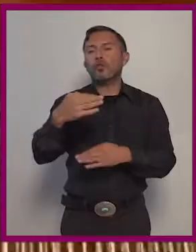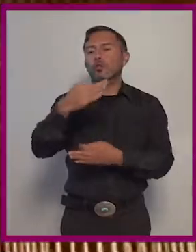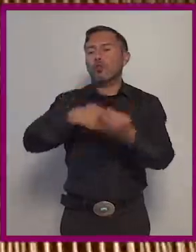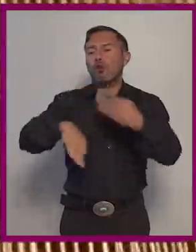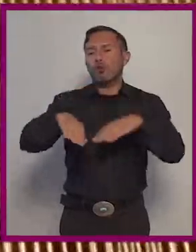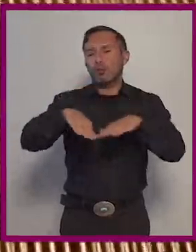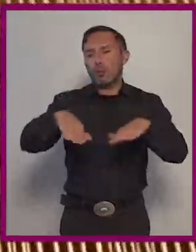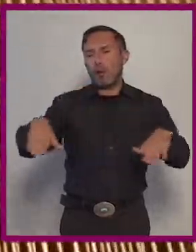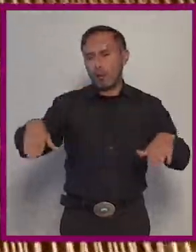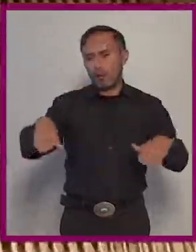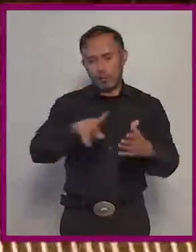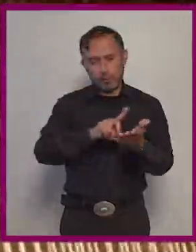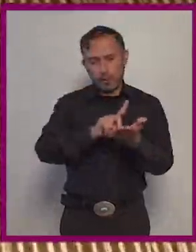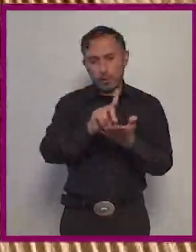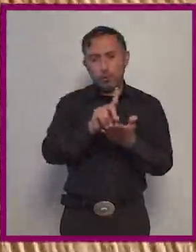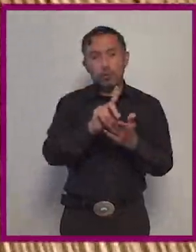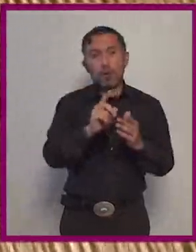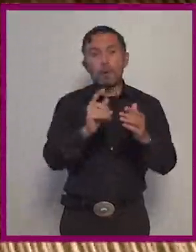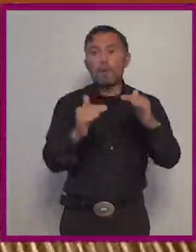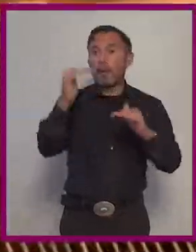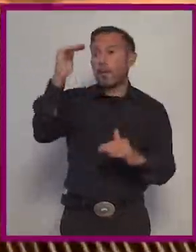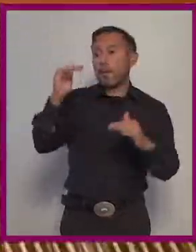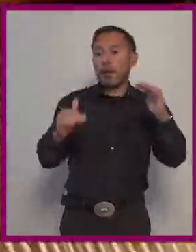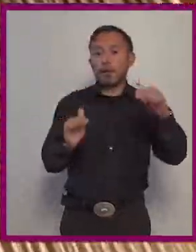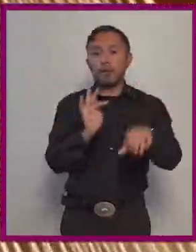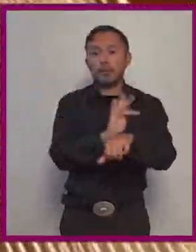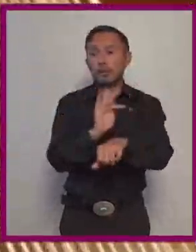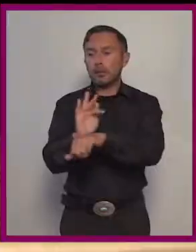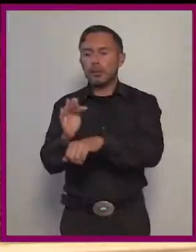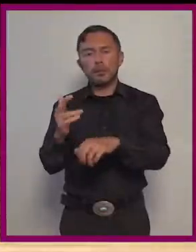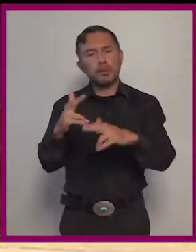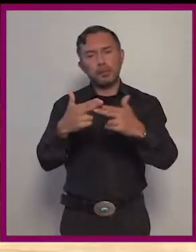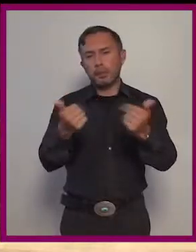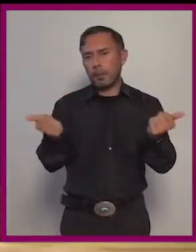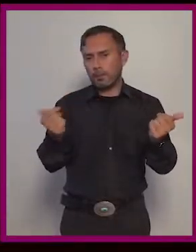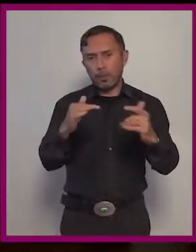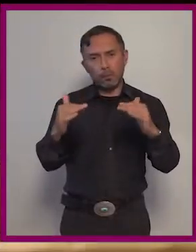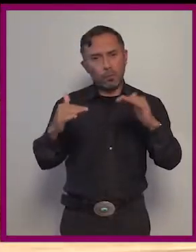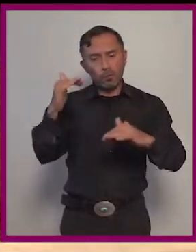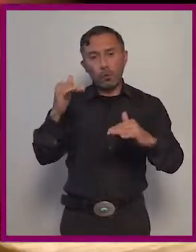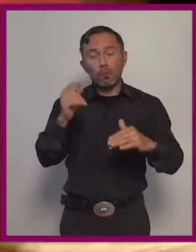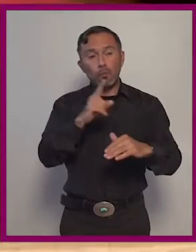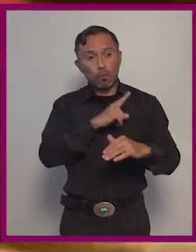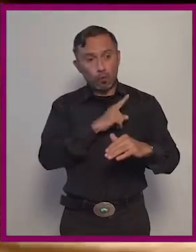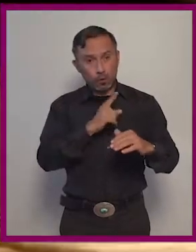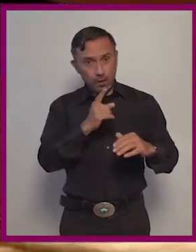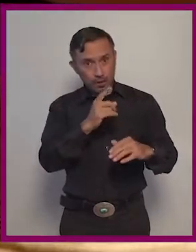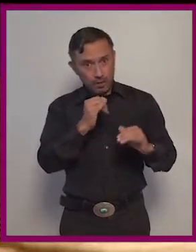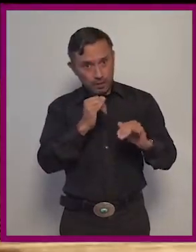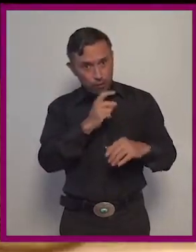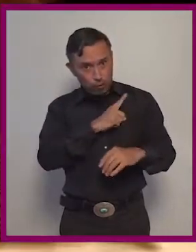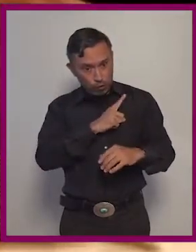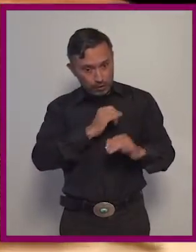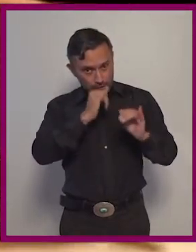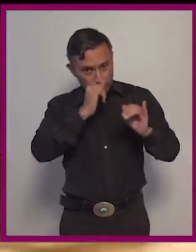las mismas. Entonces, no es posible explotarla de manera individual sin la autorización de todos, ¿no? Si bien